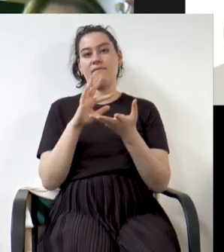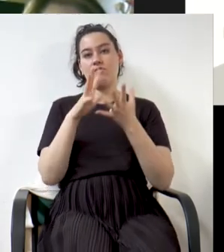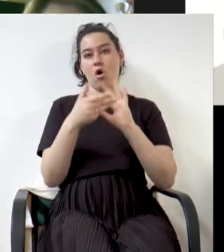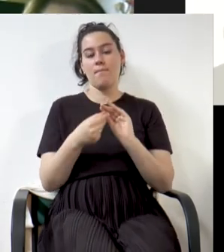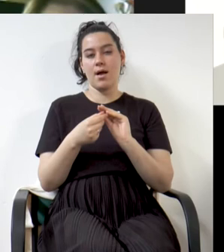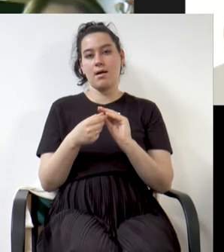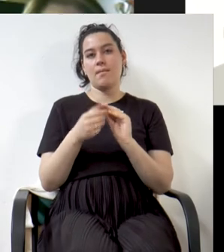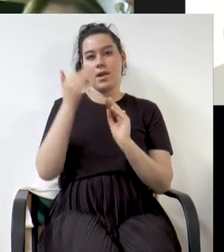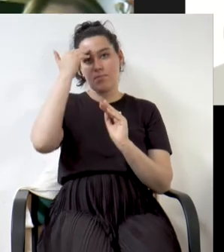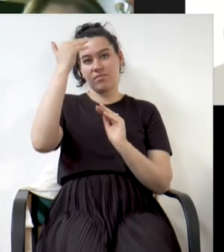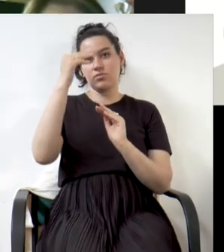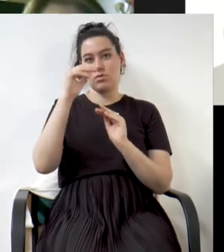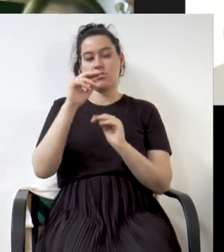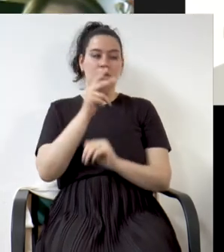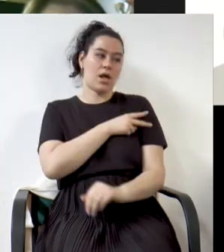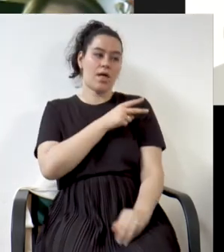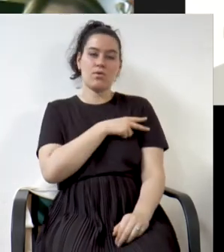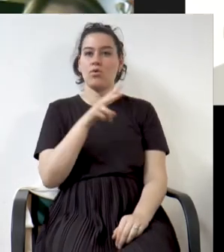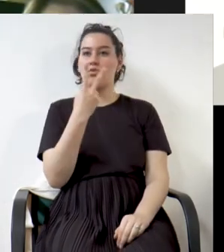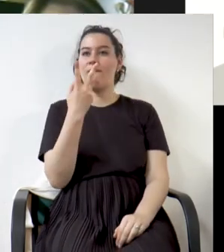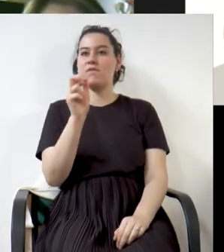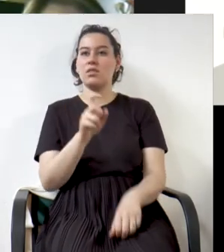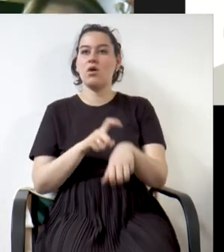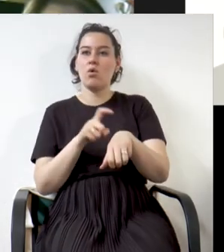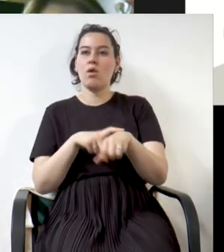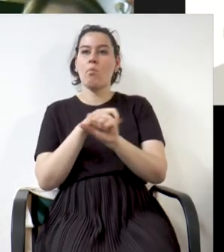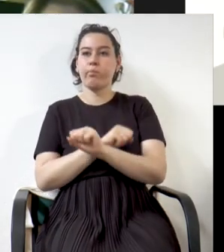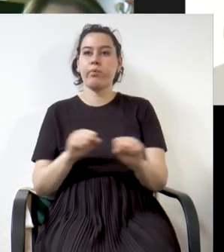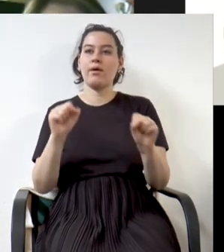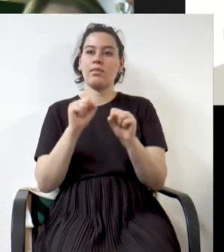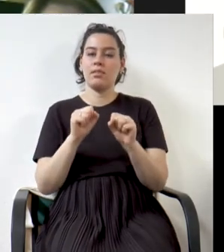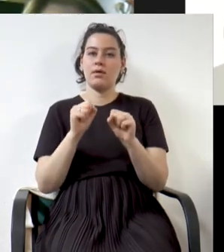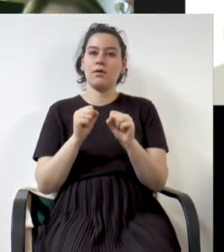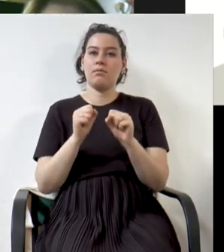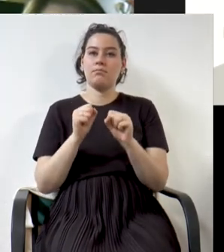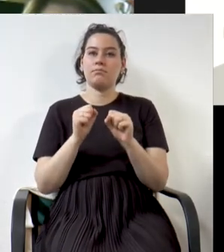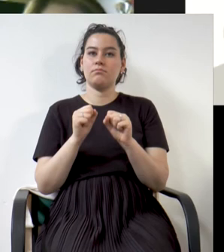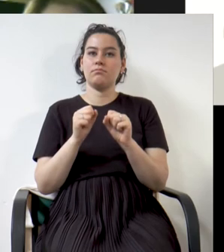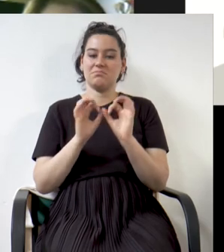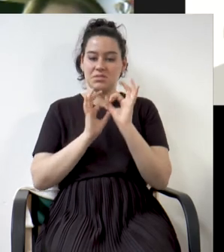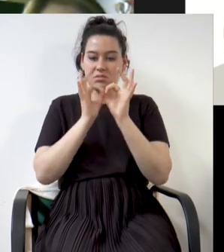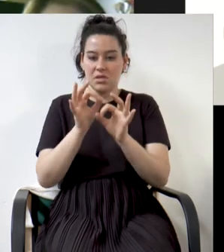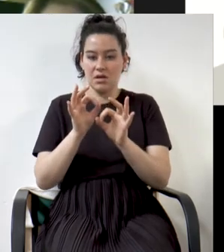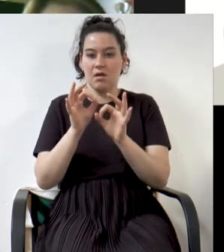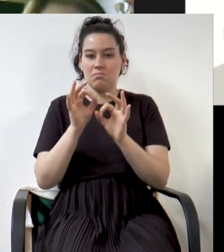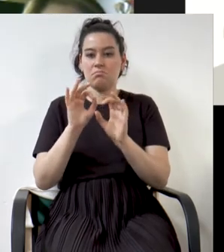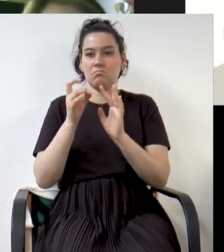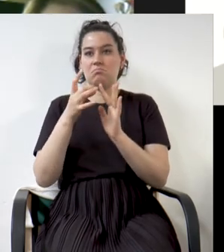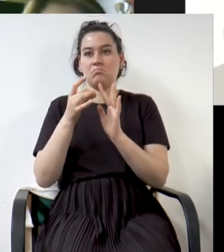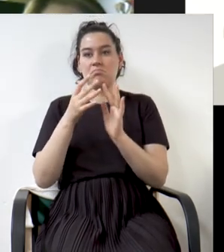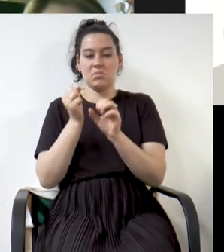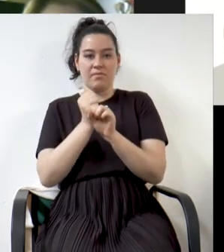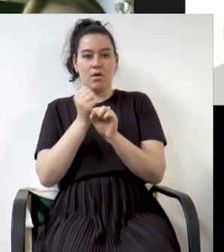los cuales ese docente grado 2 que tenemos con 20 horas, lleguemos de ese docente a una condición laboral mejor, a una condición